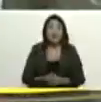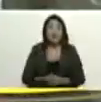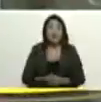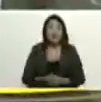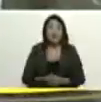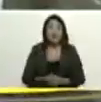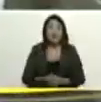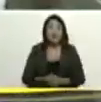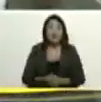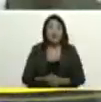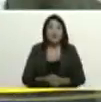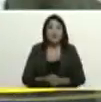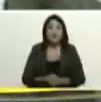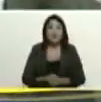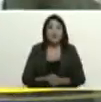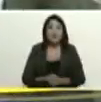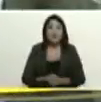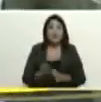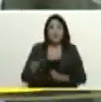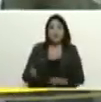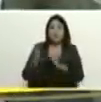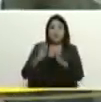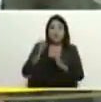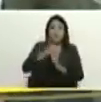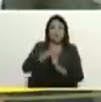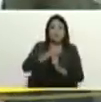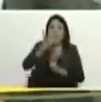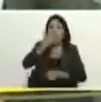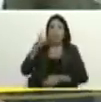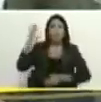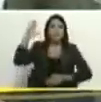el acto de autojuramentación,